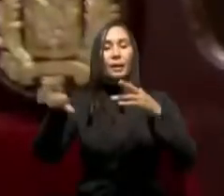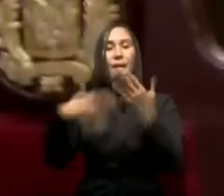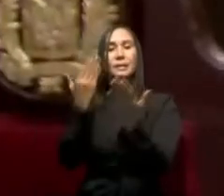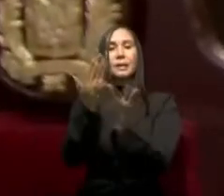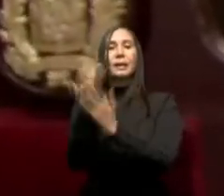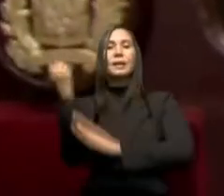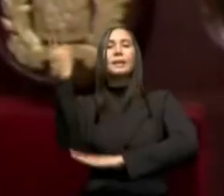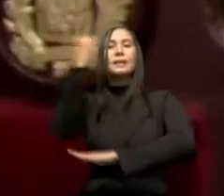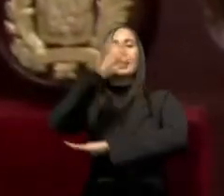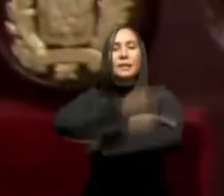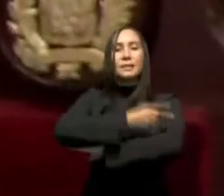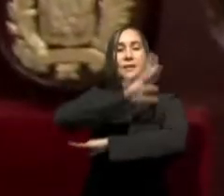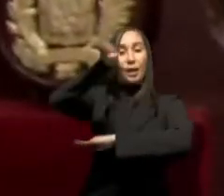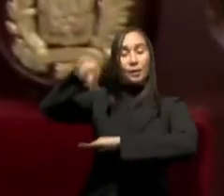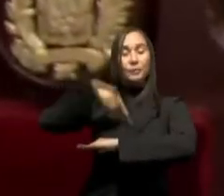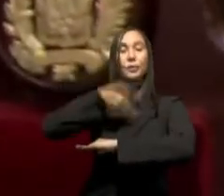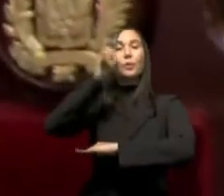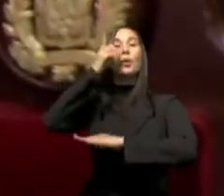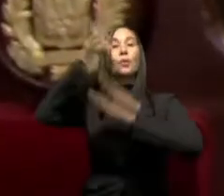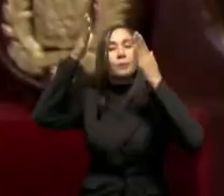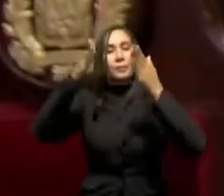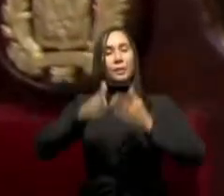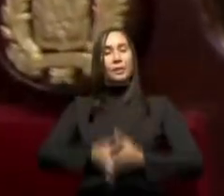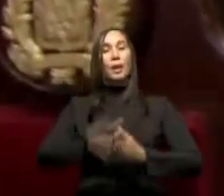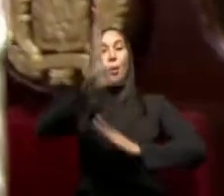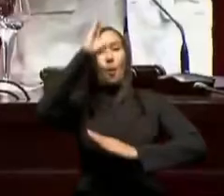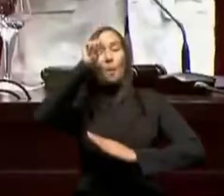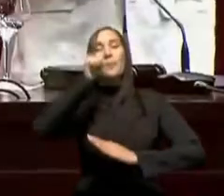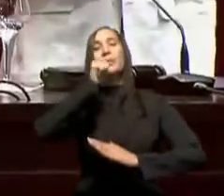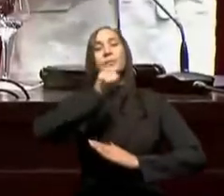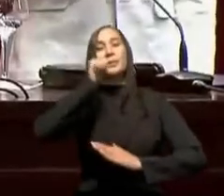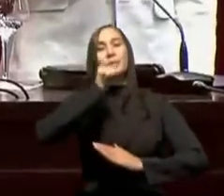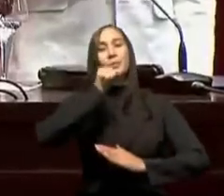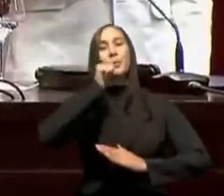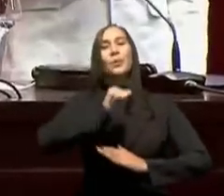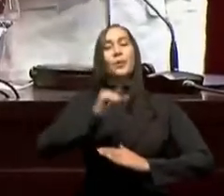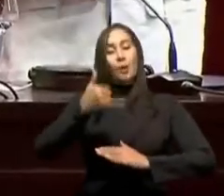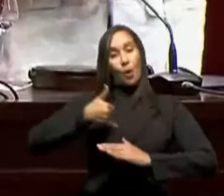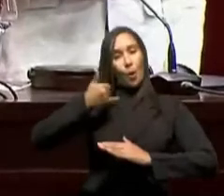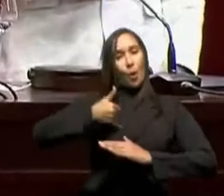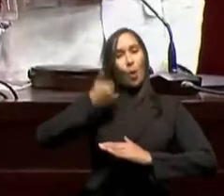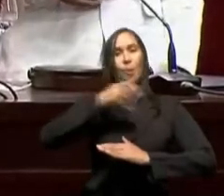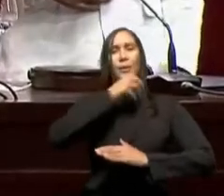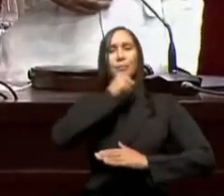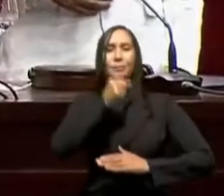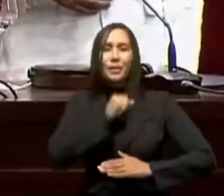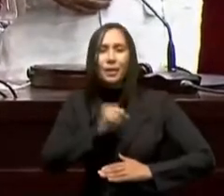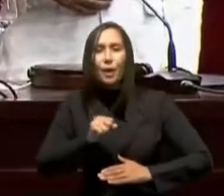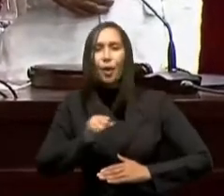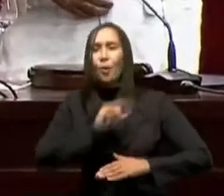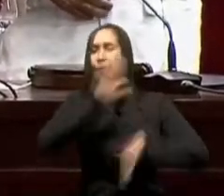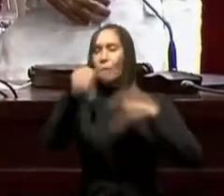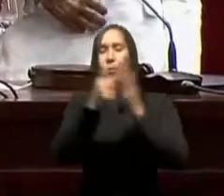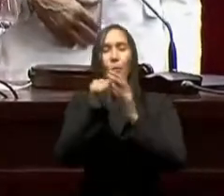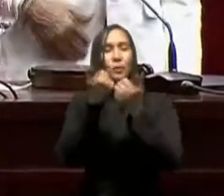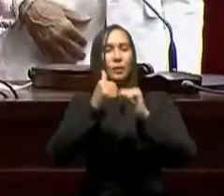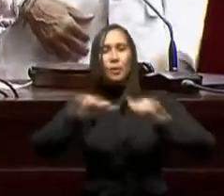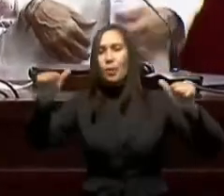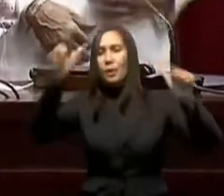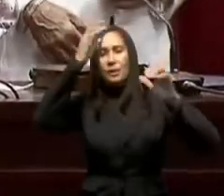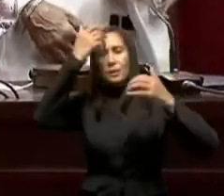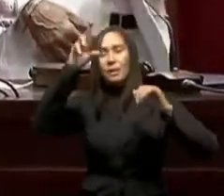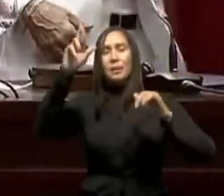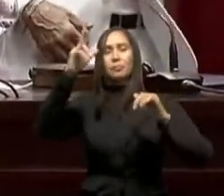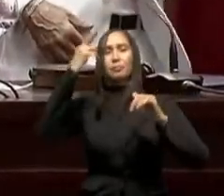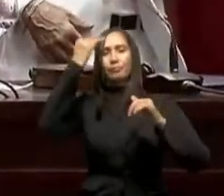llegada de ese día en que todos los dominicanos, hombres y mujeres, jóvenes y ancianos de todas las creencias